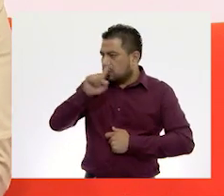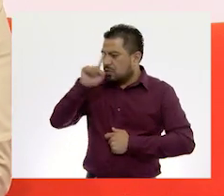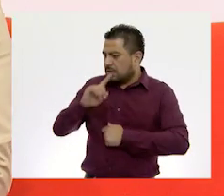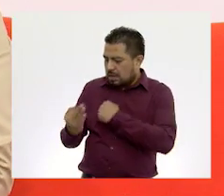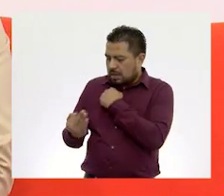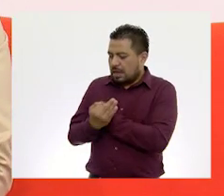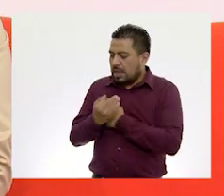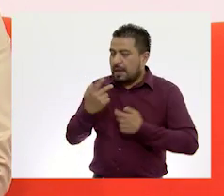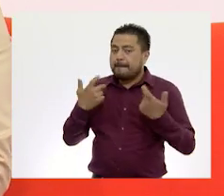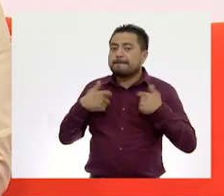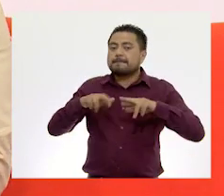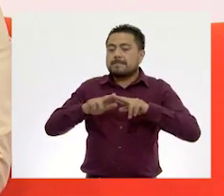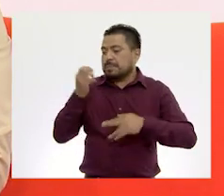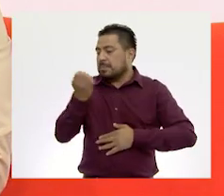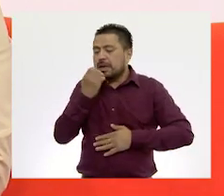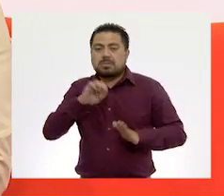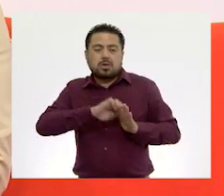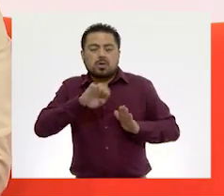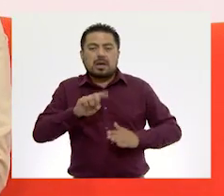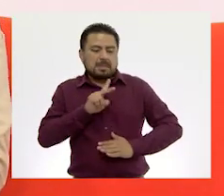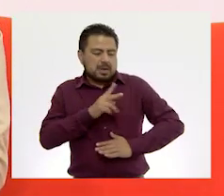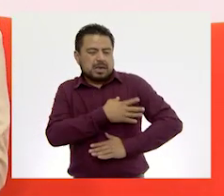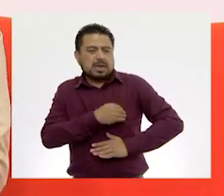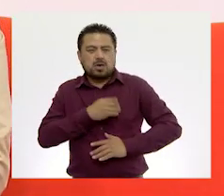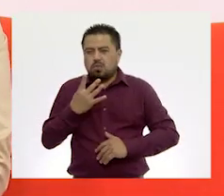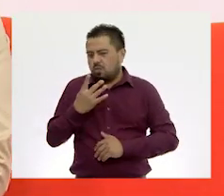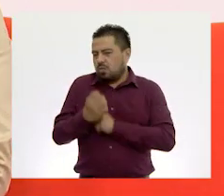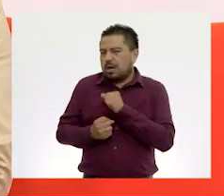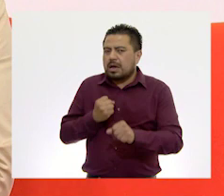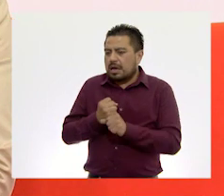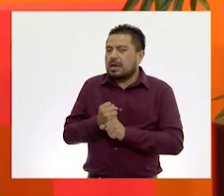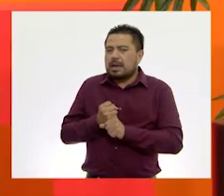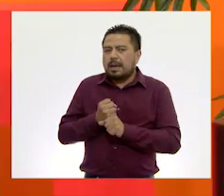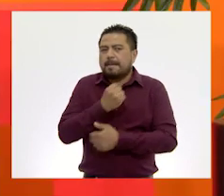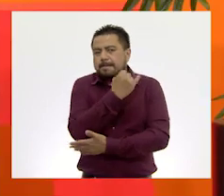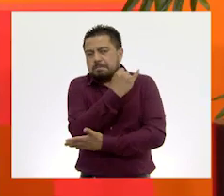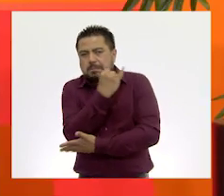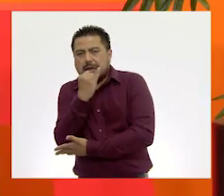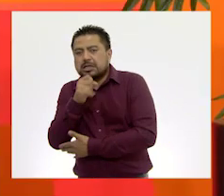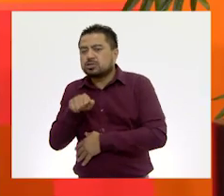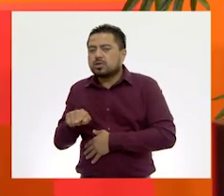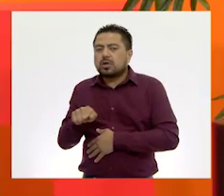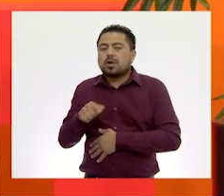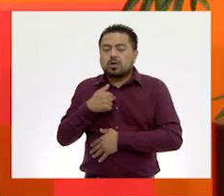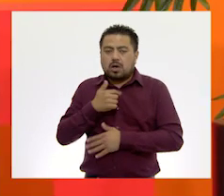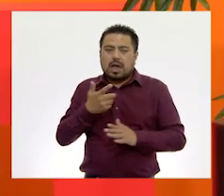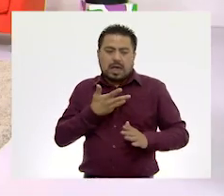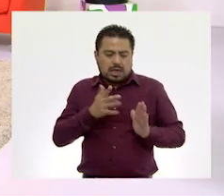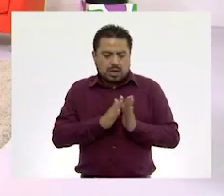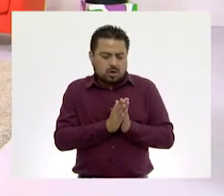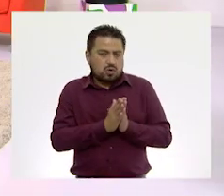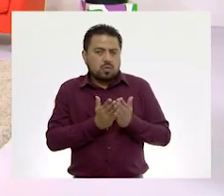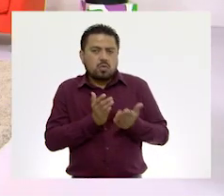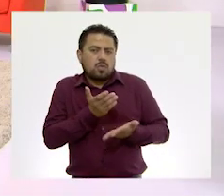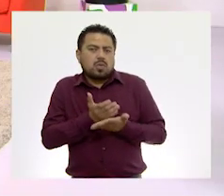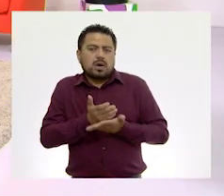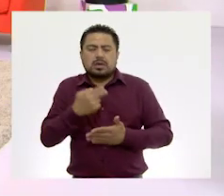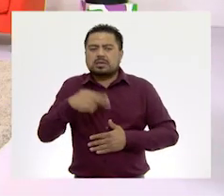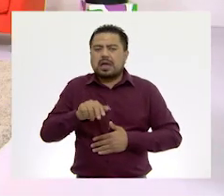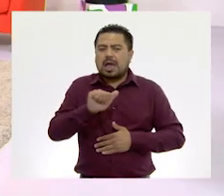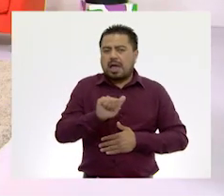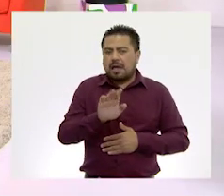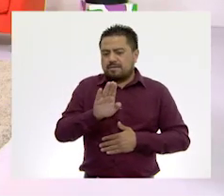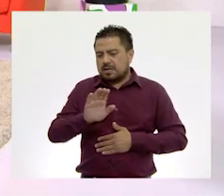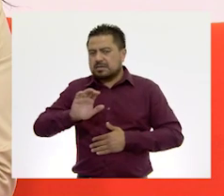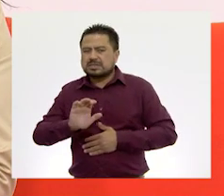de la escuela, ¿no? Por ejemplo, con mi hija la pequeña de 4 años, que está en preescolar, es tenemos un libro, un cuaderno llamado ABC,